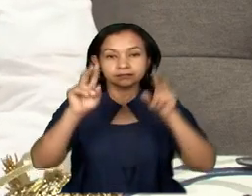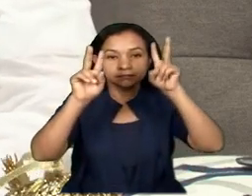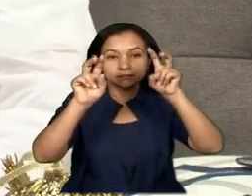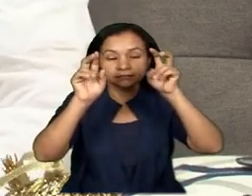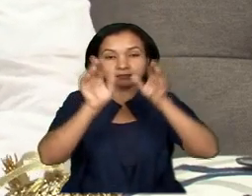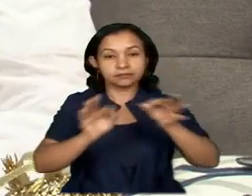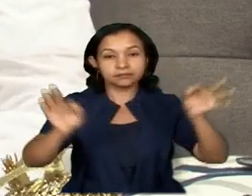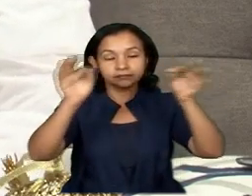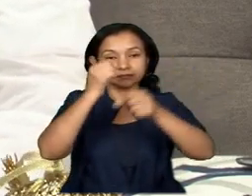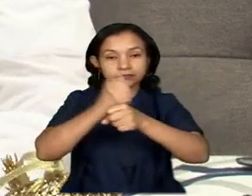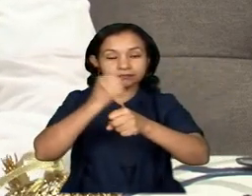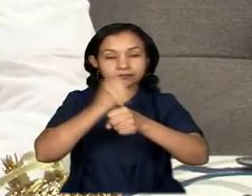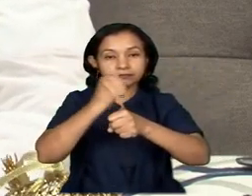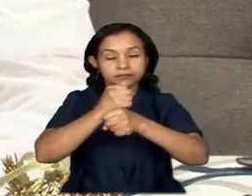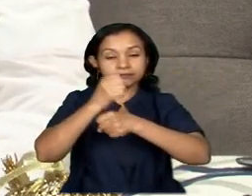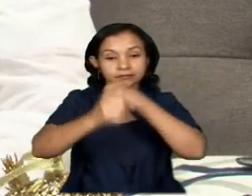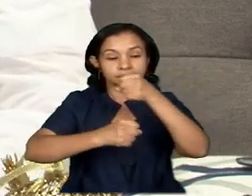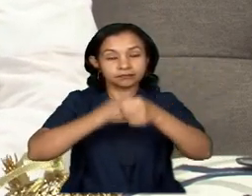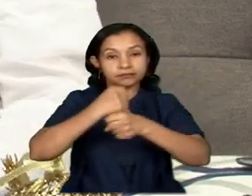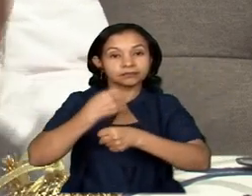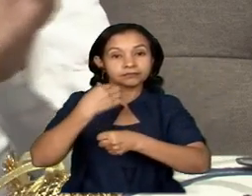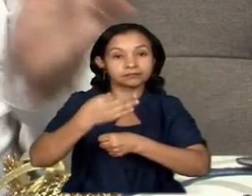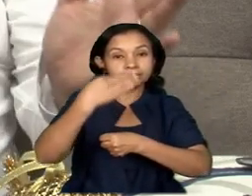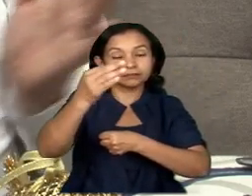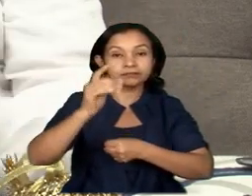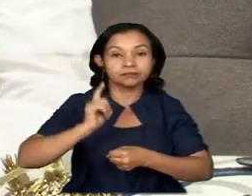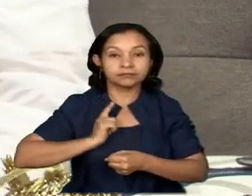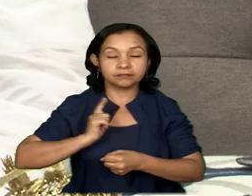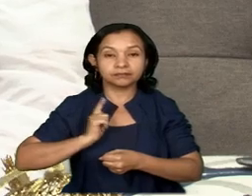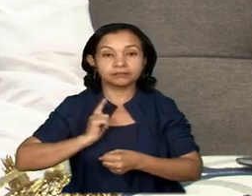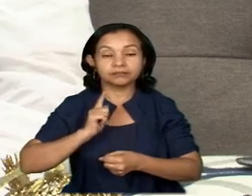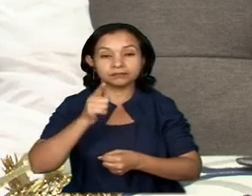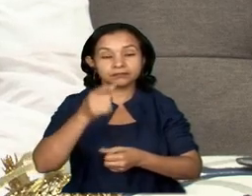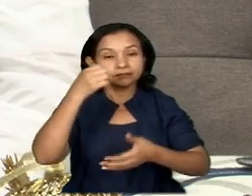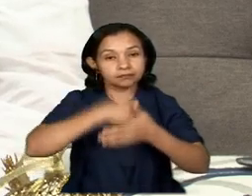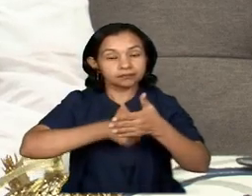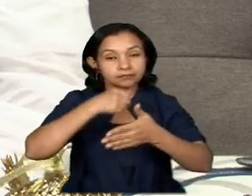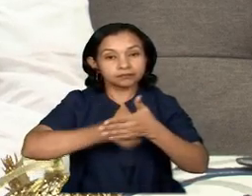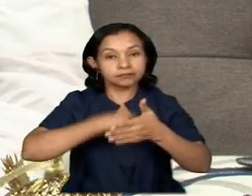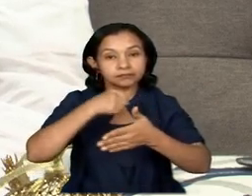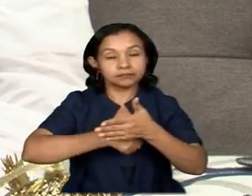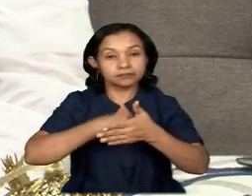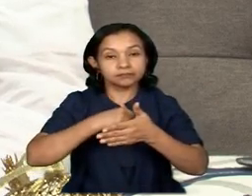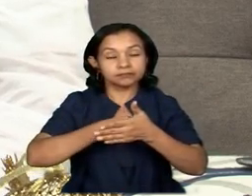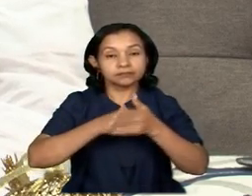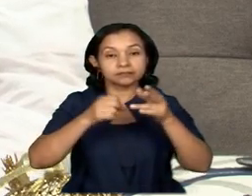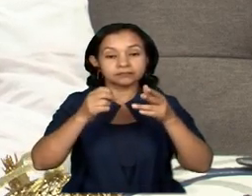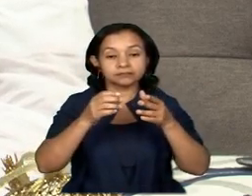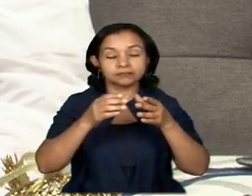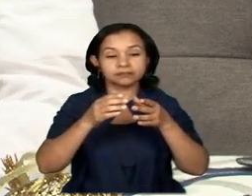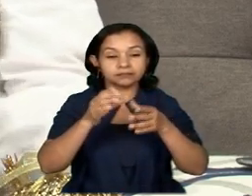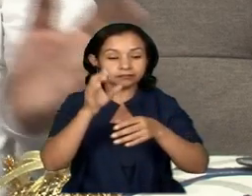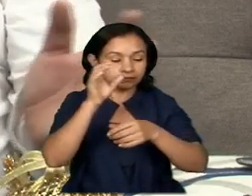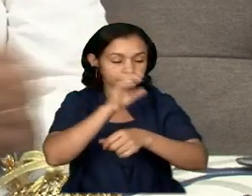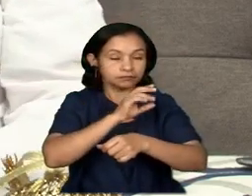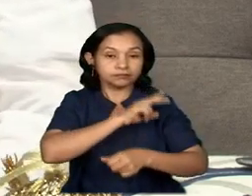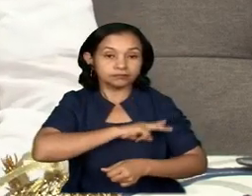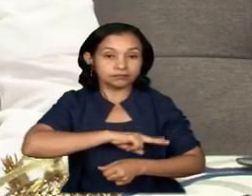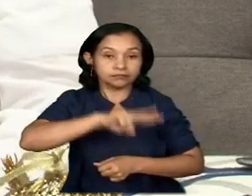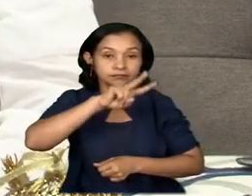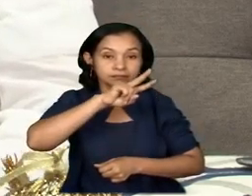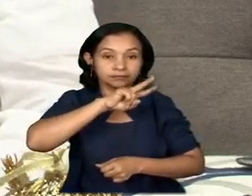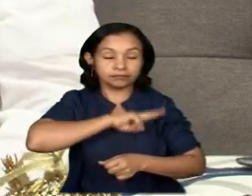trabajar a profundidad el próximo año. Tenemos ahí el esfuerzo de la asignatura Creciendo en Valores, la Consejería de las